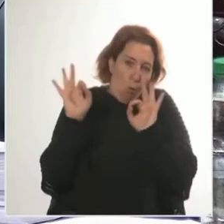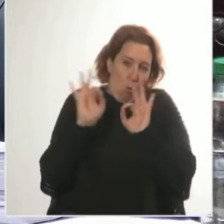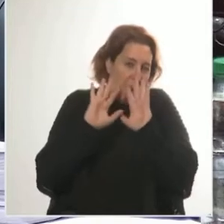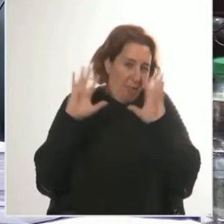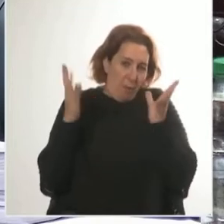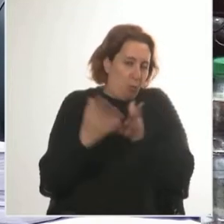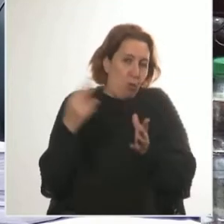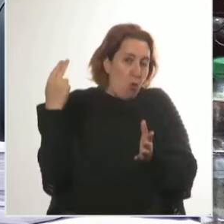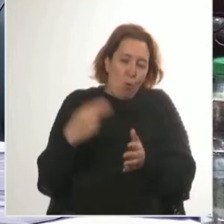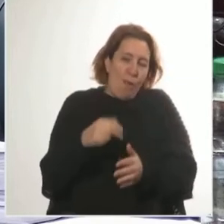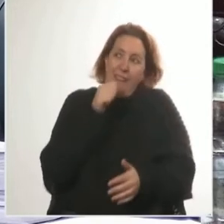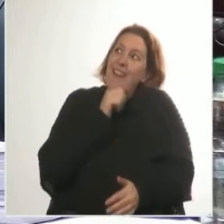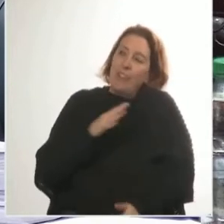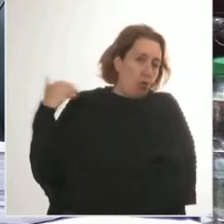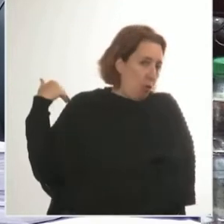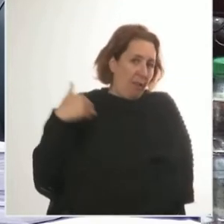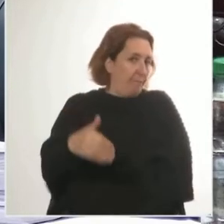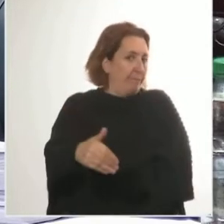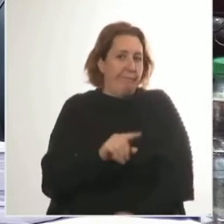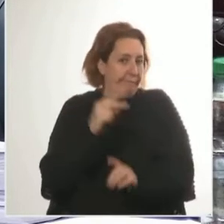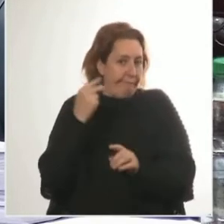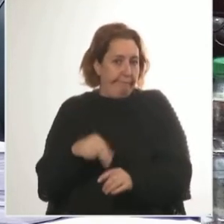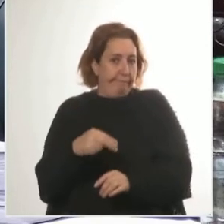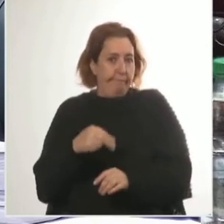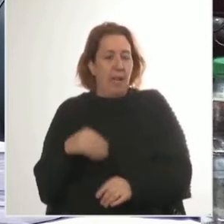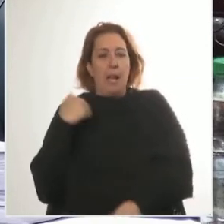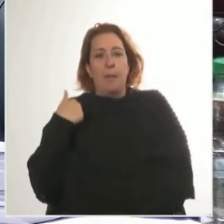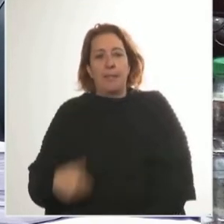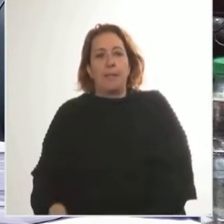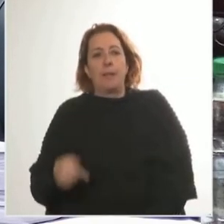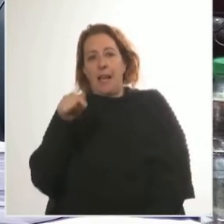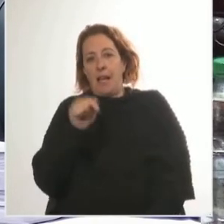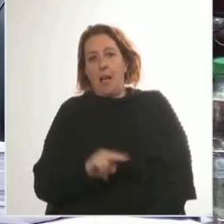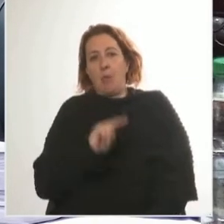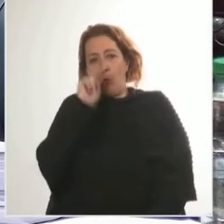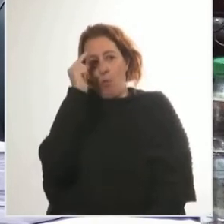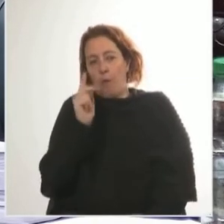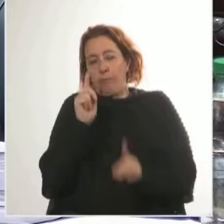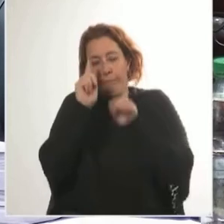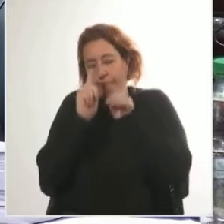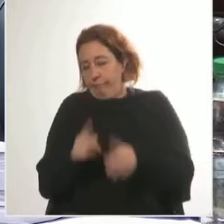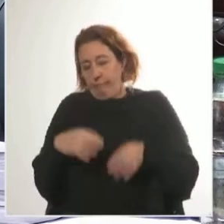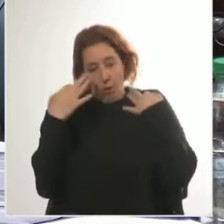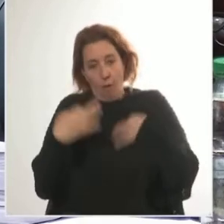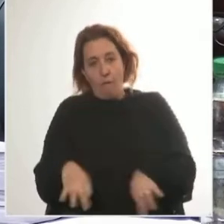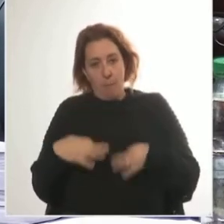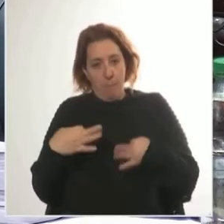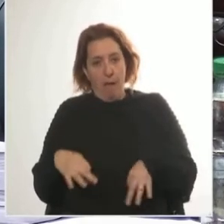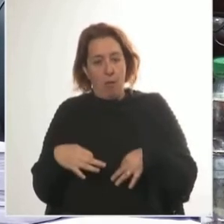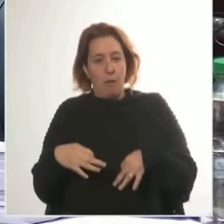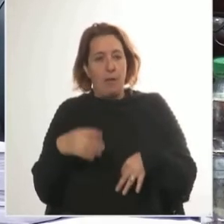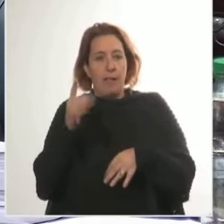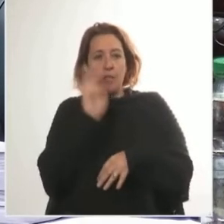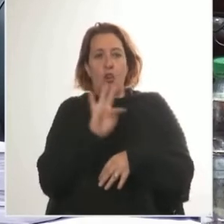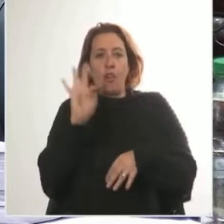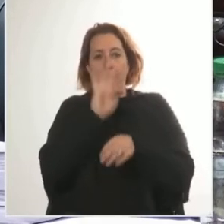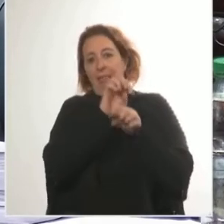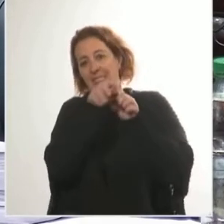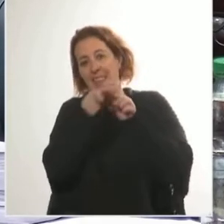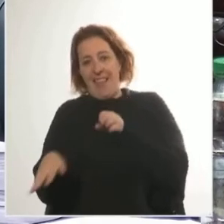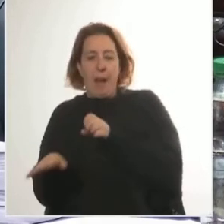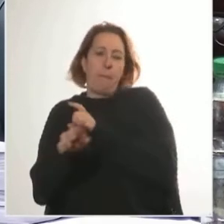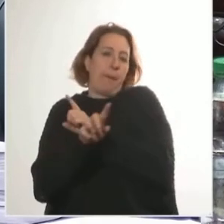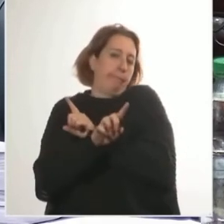de la historia. Y lamentablemente lo que está sucediendo en Uruguay es una confirmación que la teoría del derrame